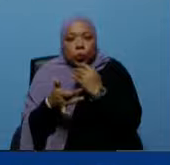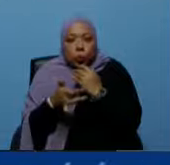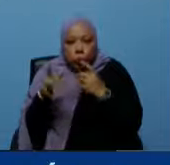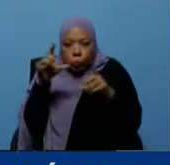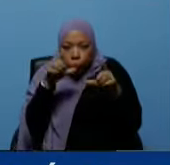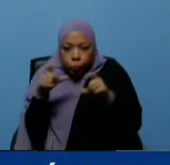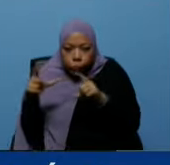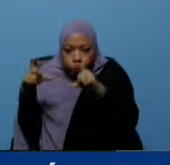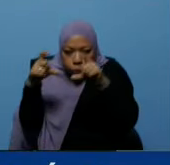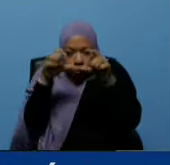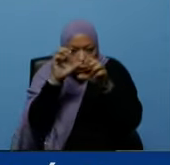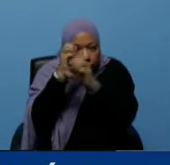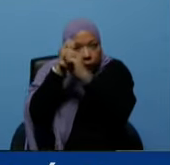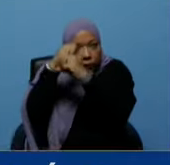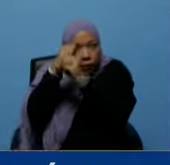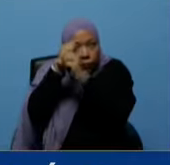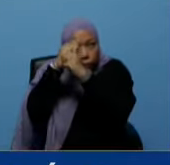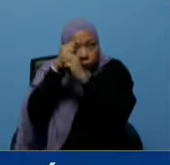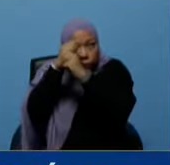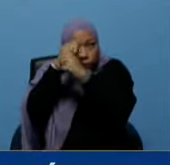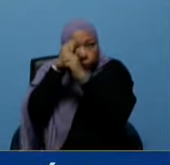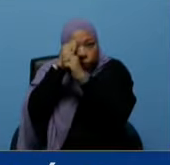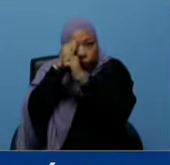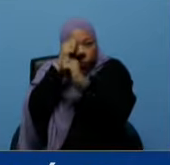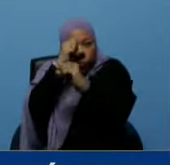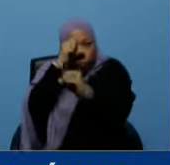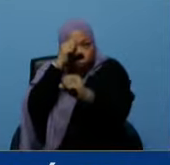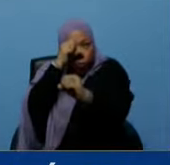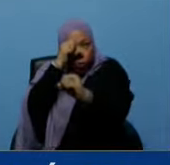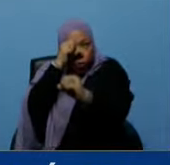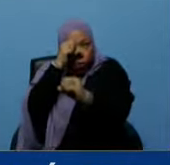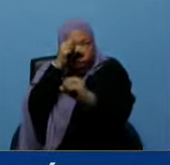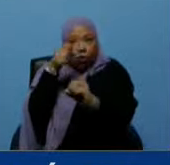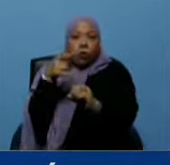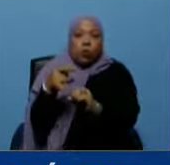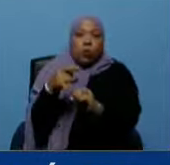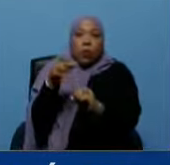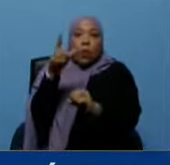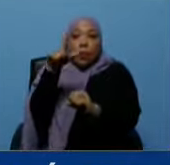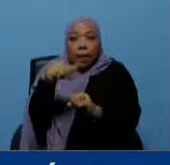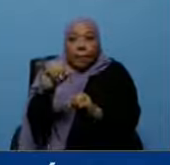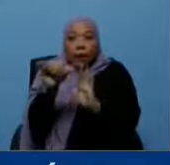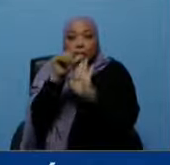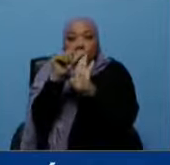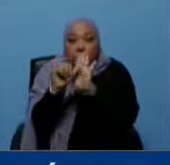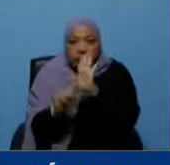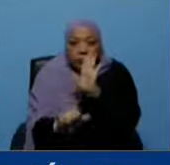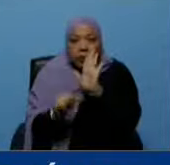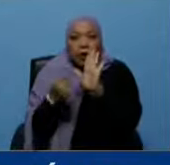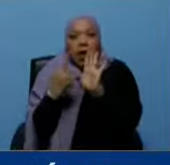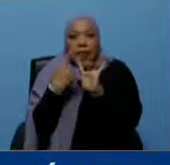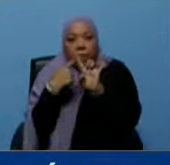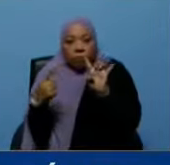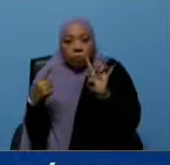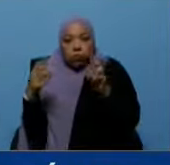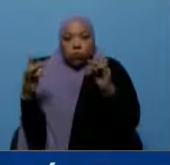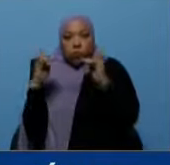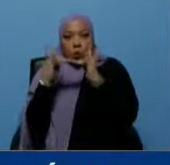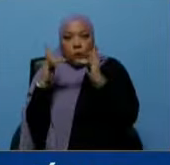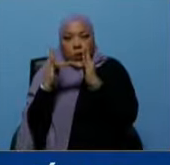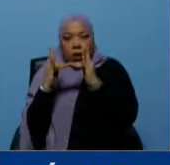endoscopía. Estamos viendo actualmente una mesa quirúrgica que tiene diferentes posiciones en donde podemos